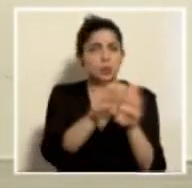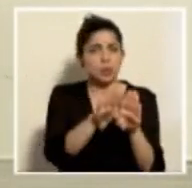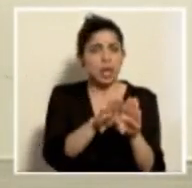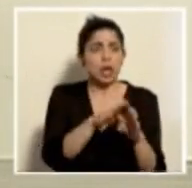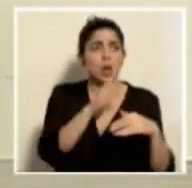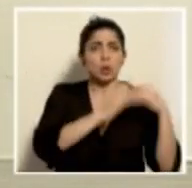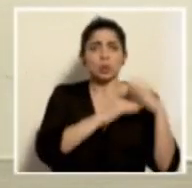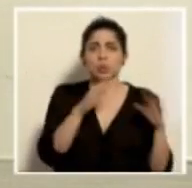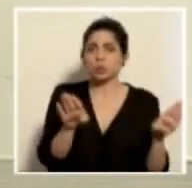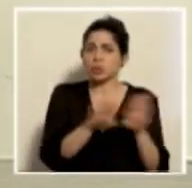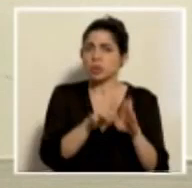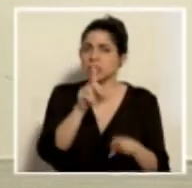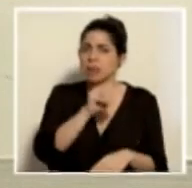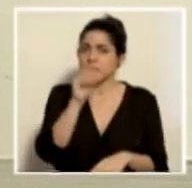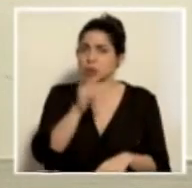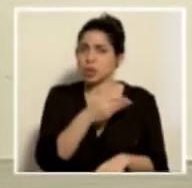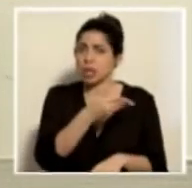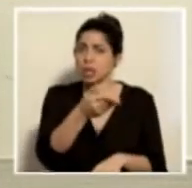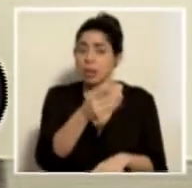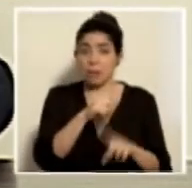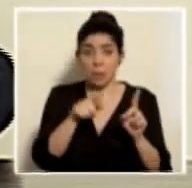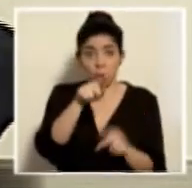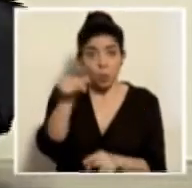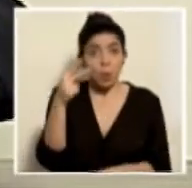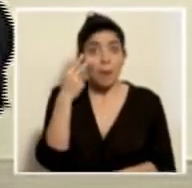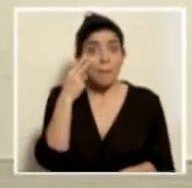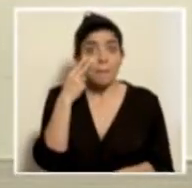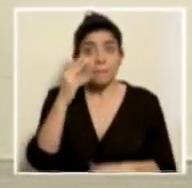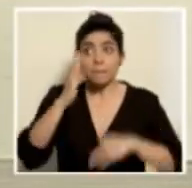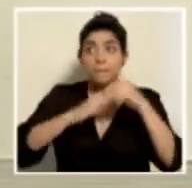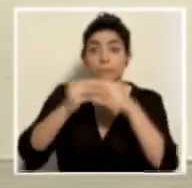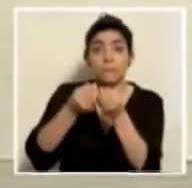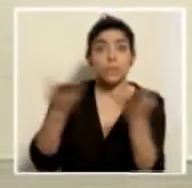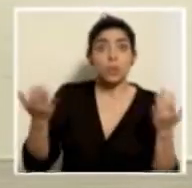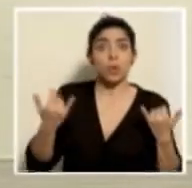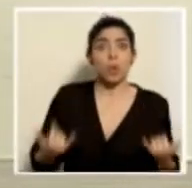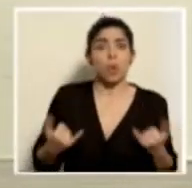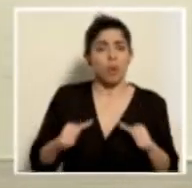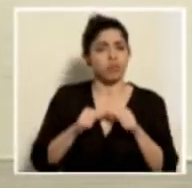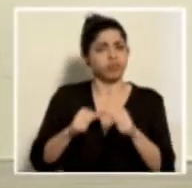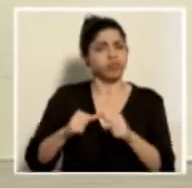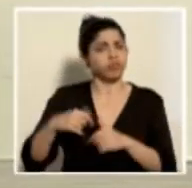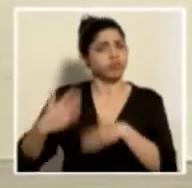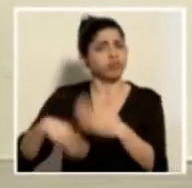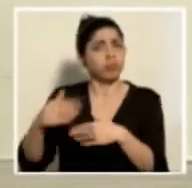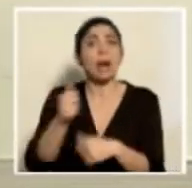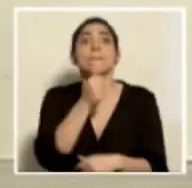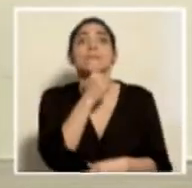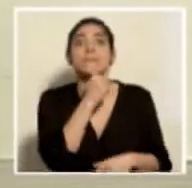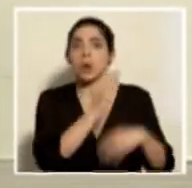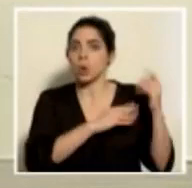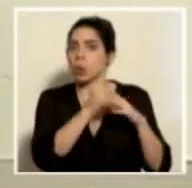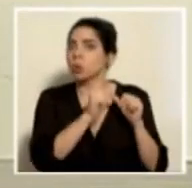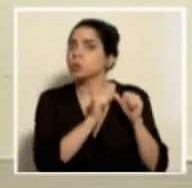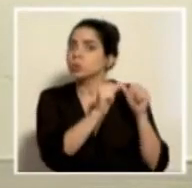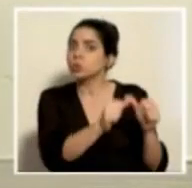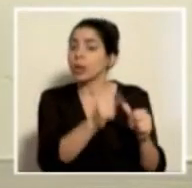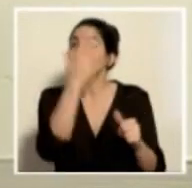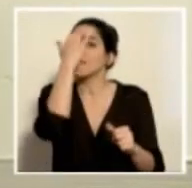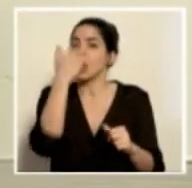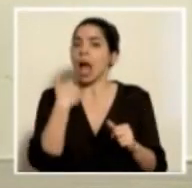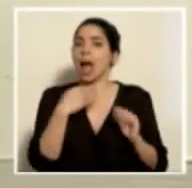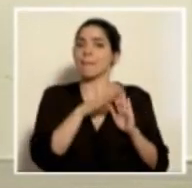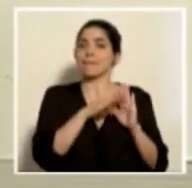de construcción. Y sin embargo ustedes ven la obra pública avanzando y la obra privada por la implementación